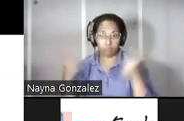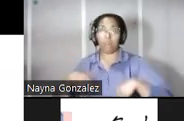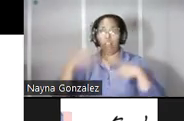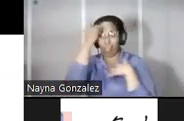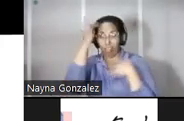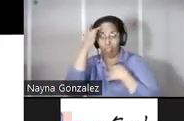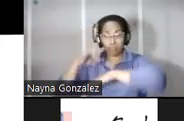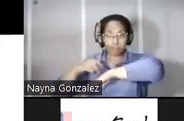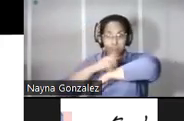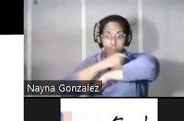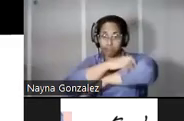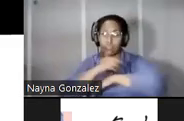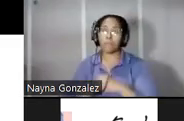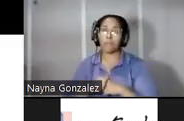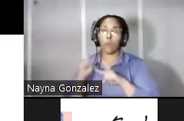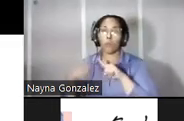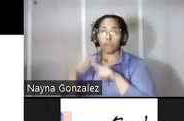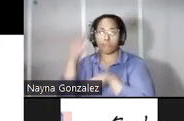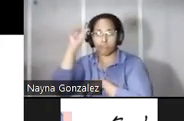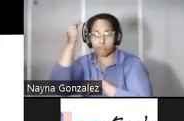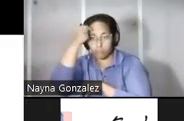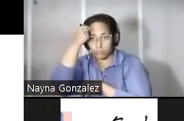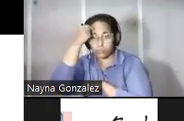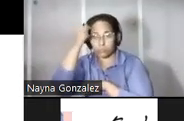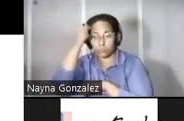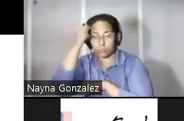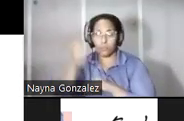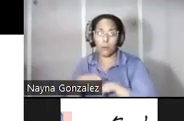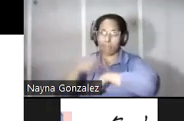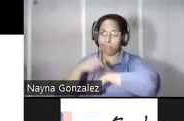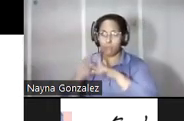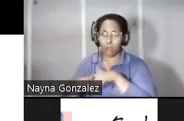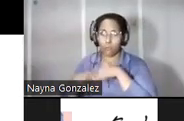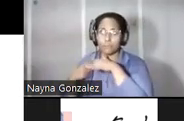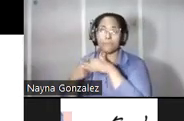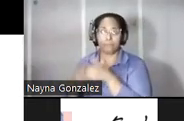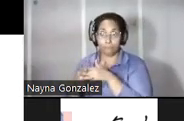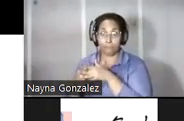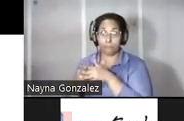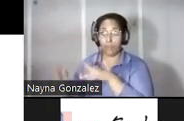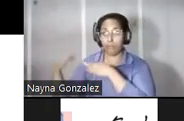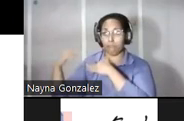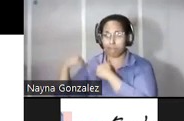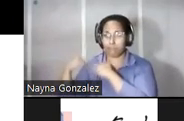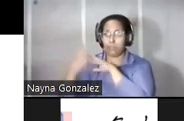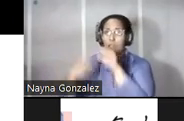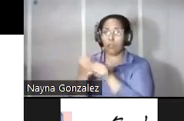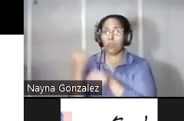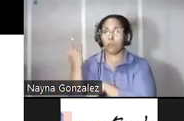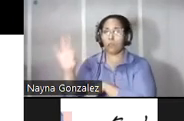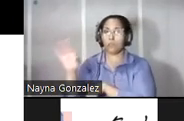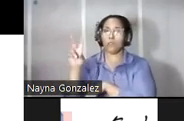Cuando el gobernador Horace Towner comenzó en su cargo en